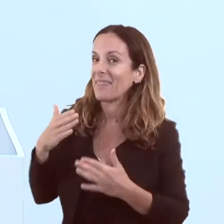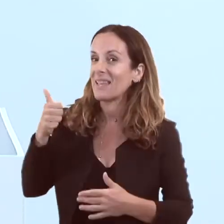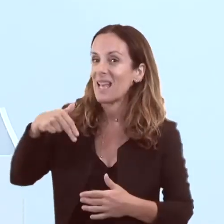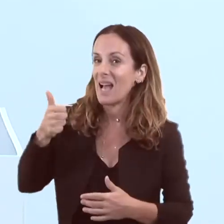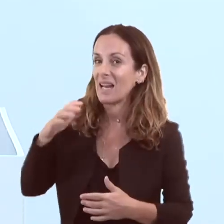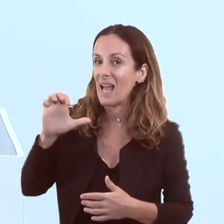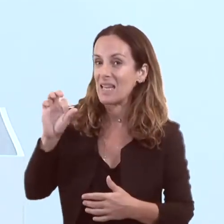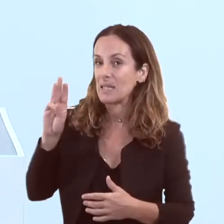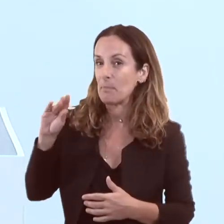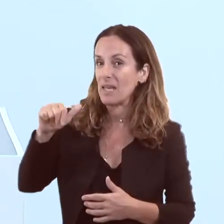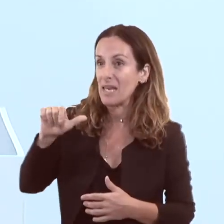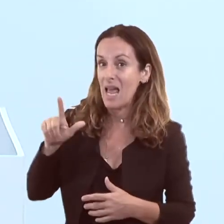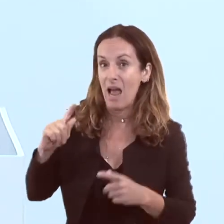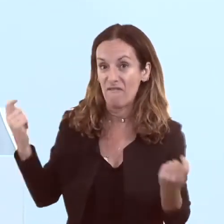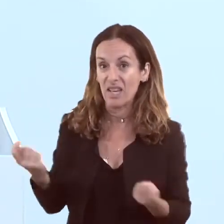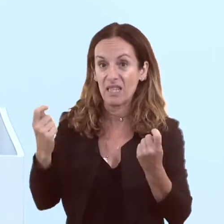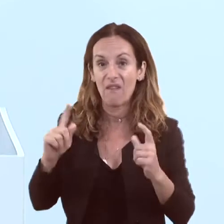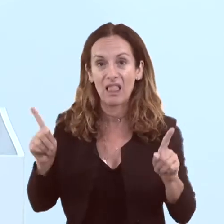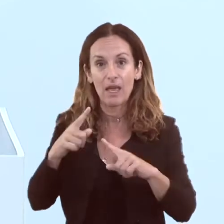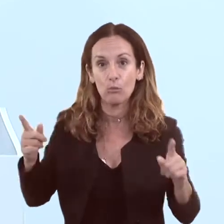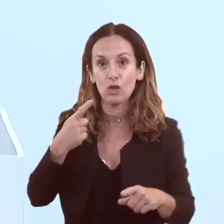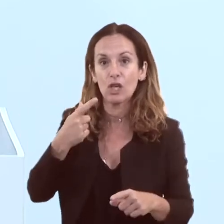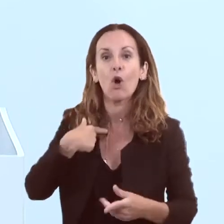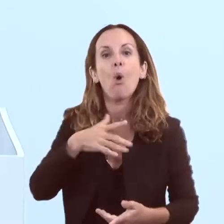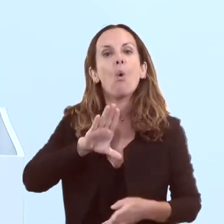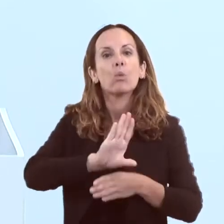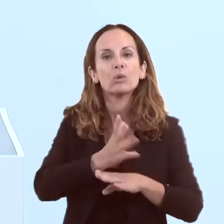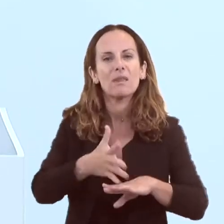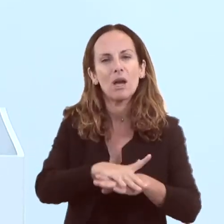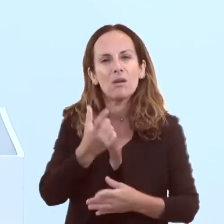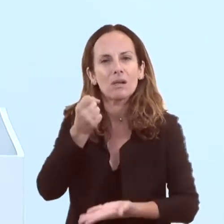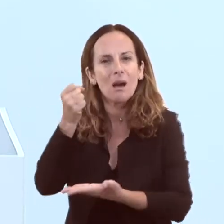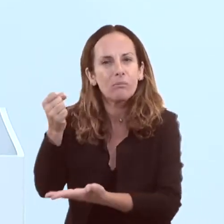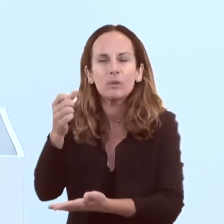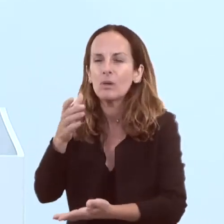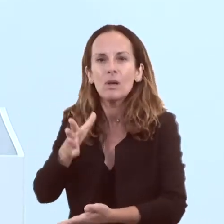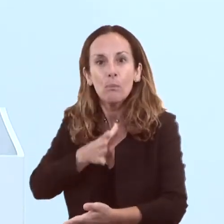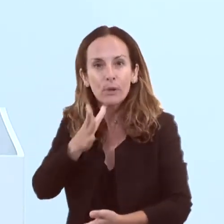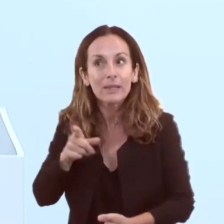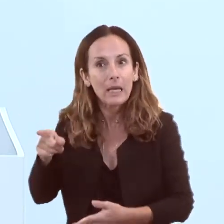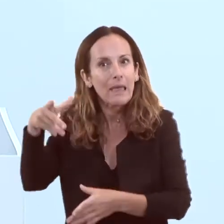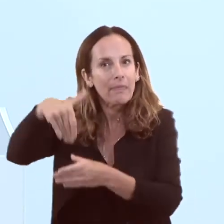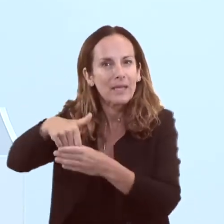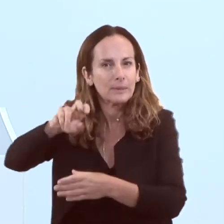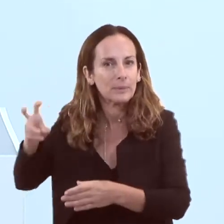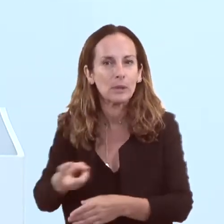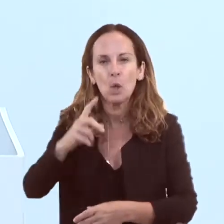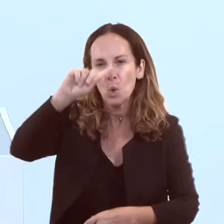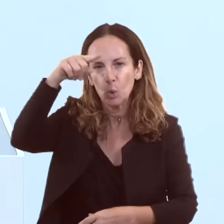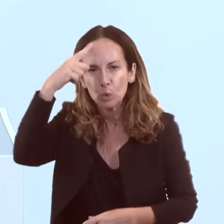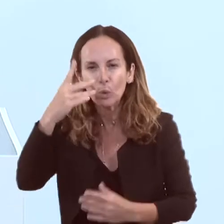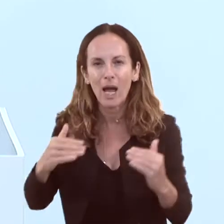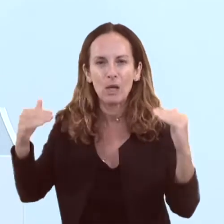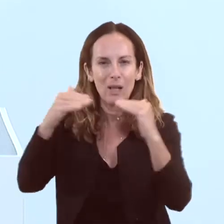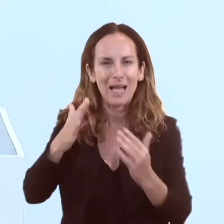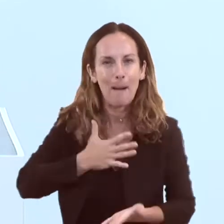contenta patrocinada porque fusiona todas aquellas cosas que hemos agradar que hemos agrada promoura como culturas igualdad